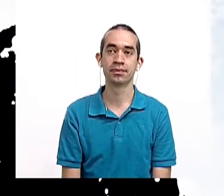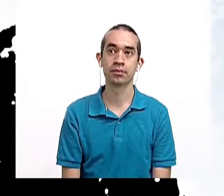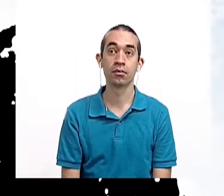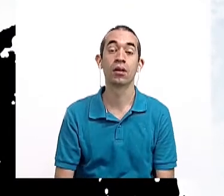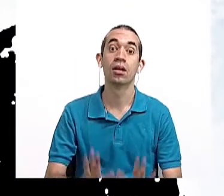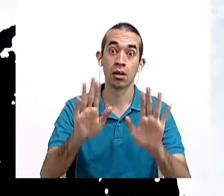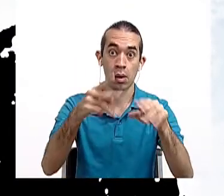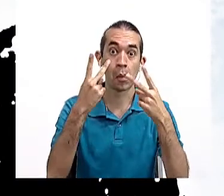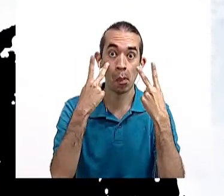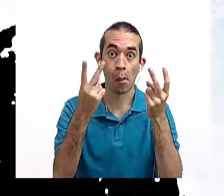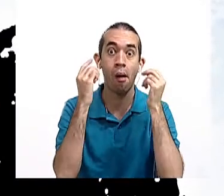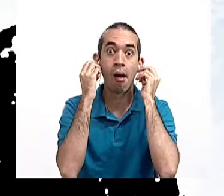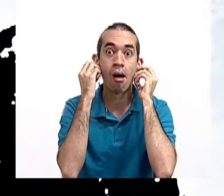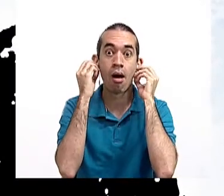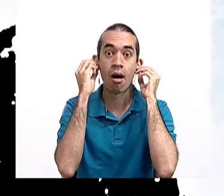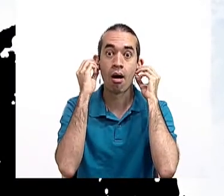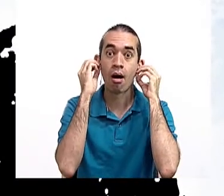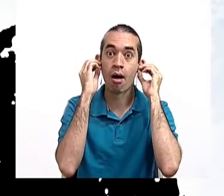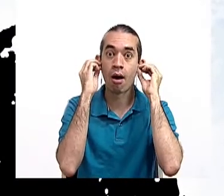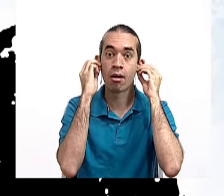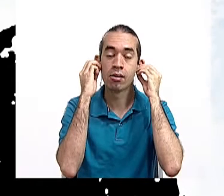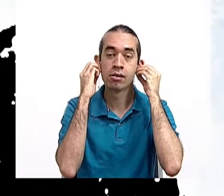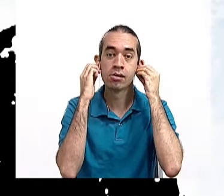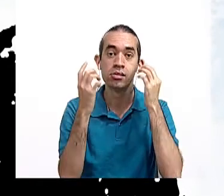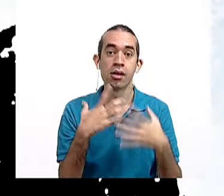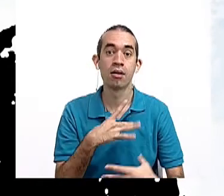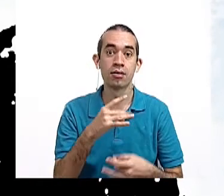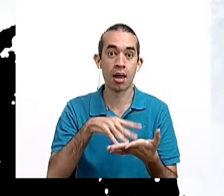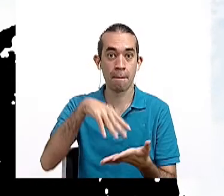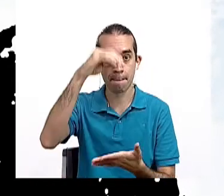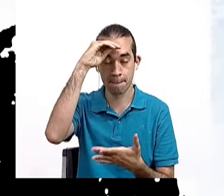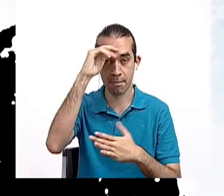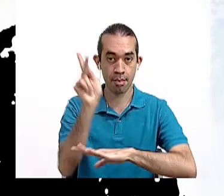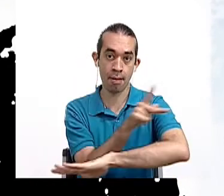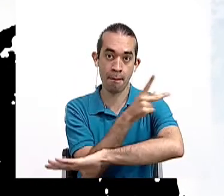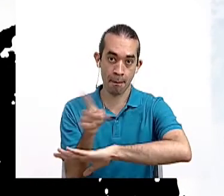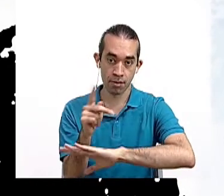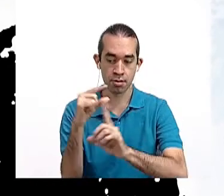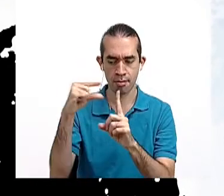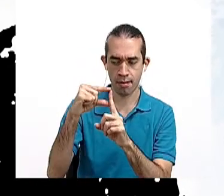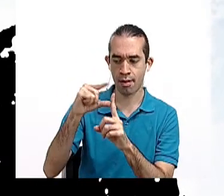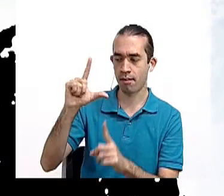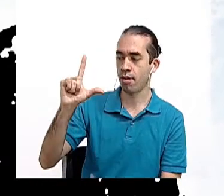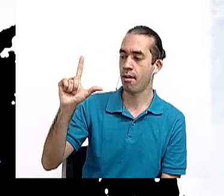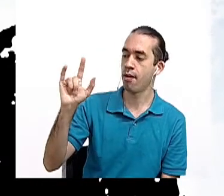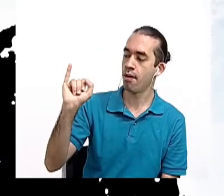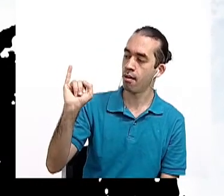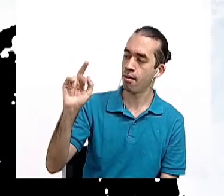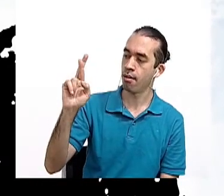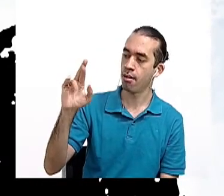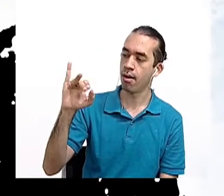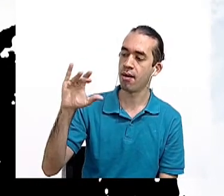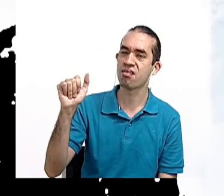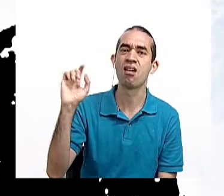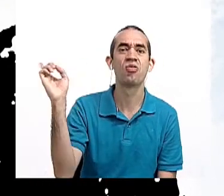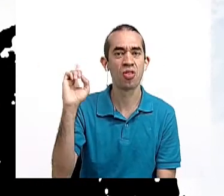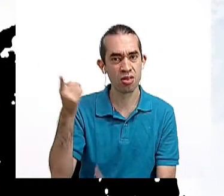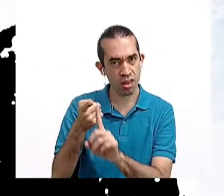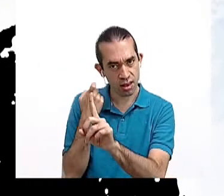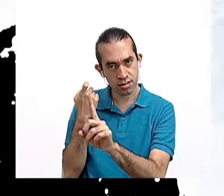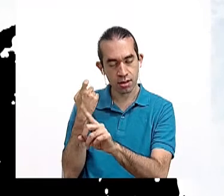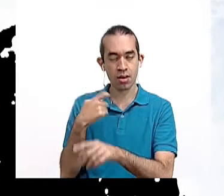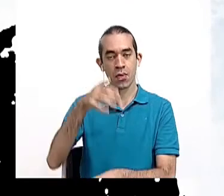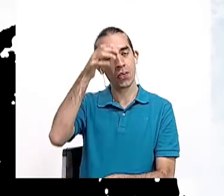Bueno, jóvenes, ¿vieron qué interesante? Aprendimos sobre la poesía, sobre el término lírica, de dónde proviene, ya vieron, viene de la